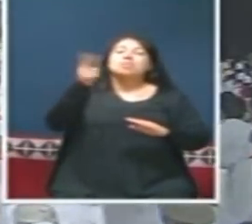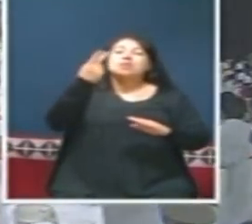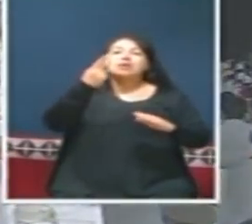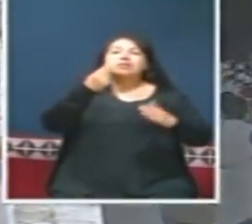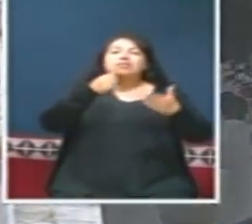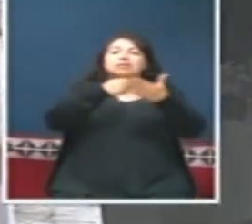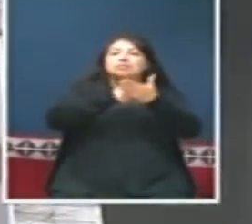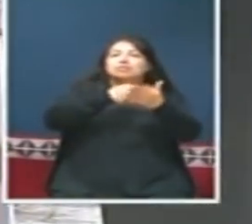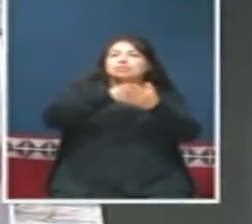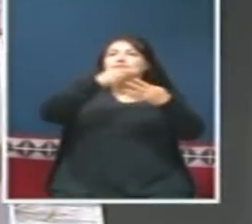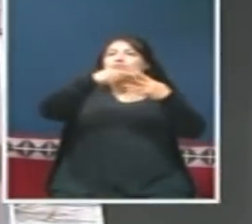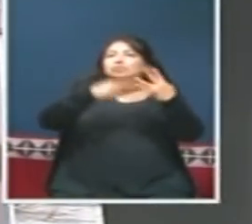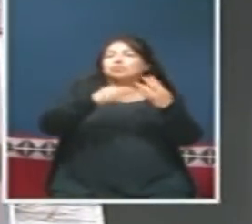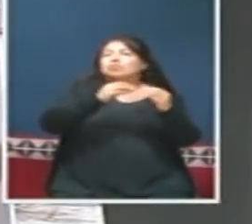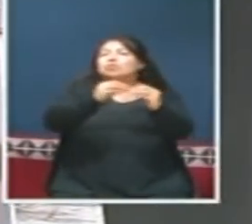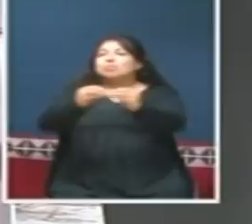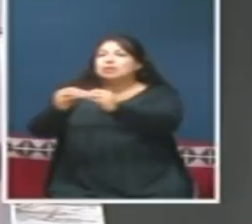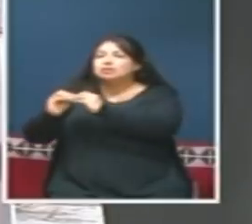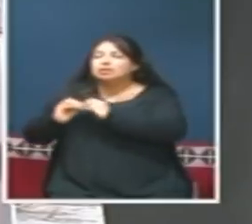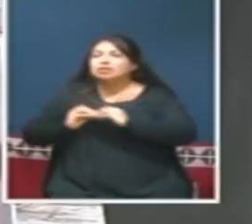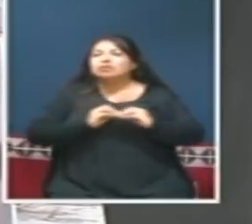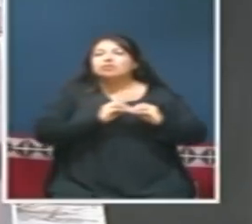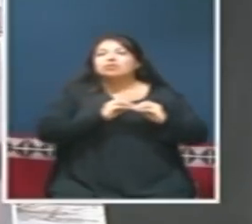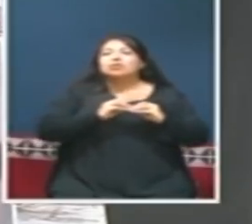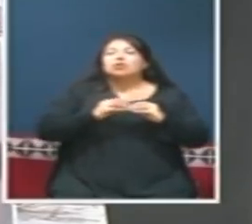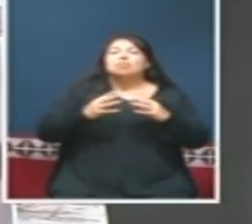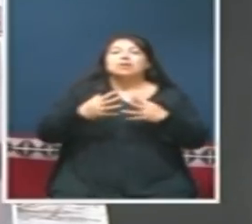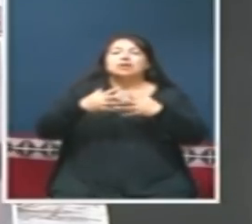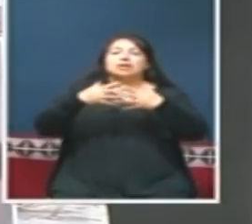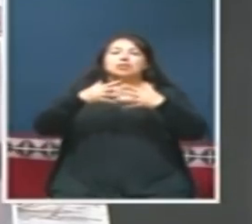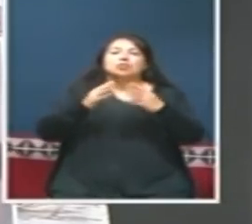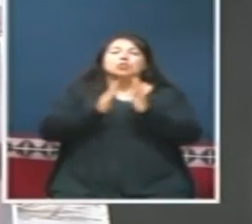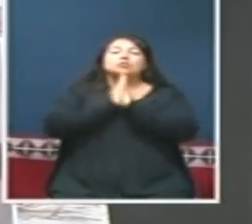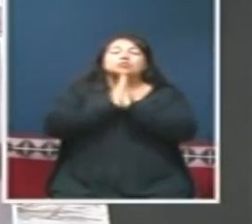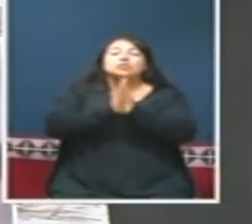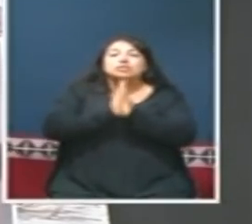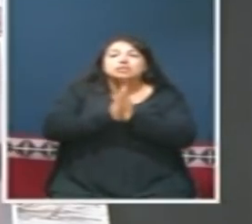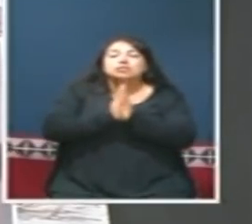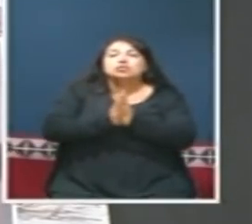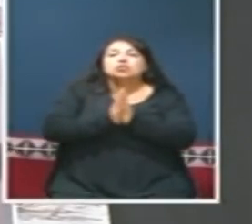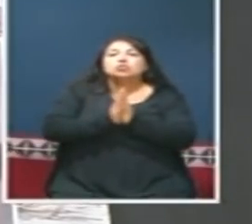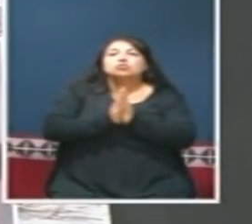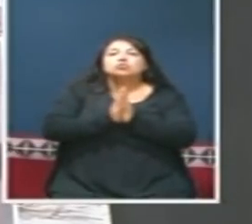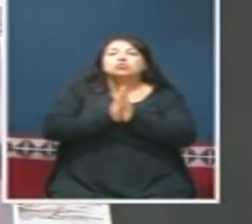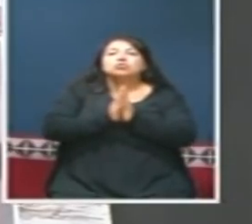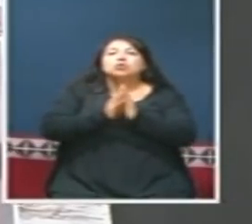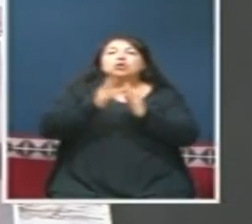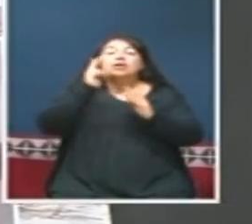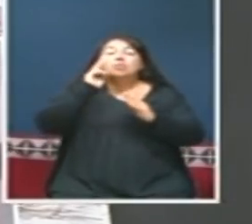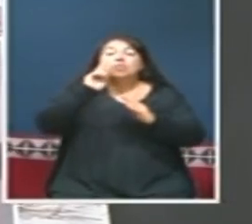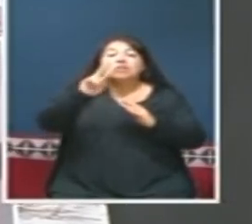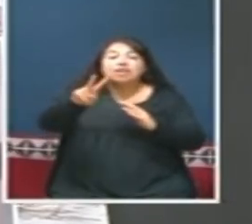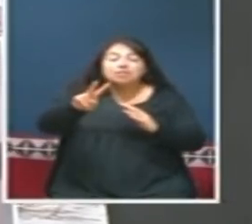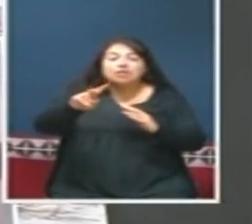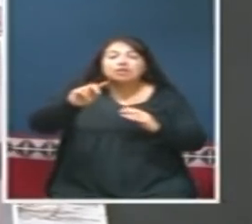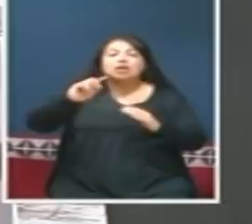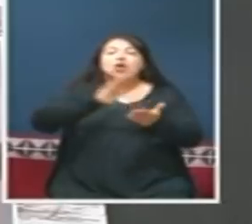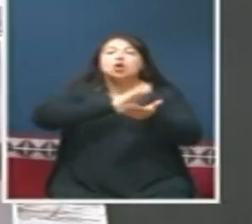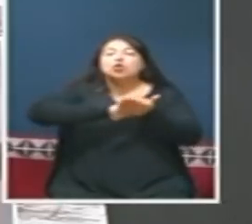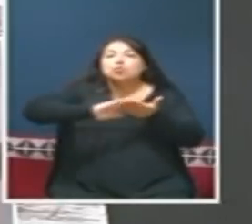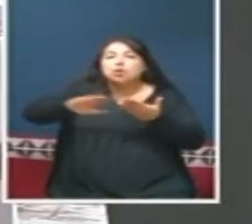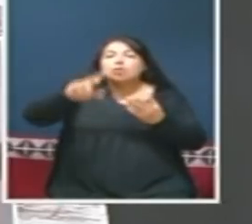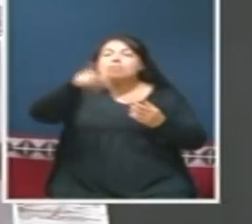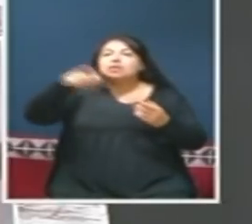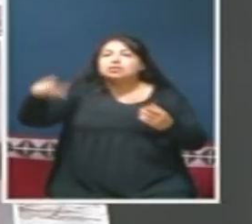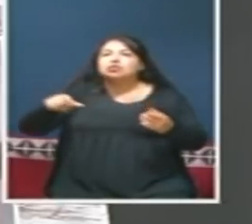Angelelli y sus compañeros, para que por su intercesión dé frutos de nueva evangelización.